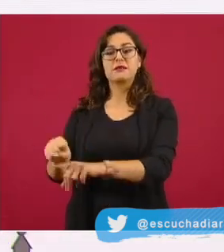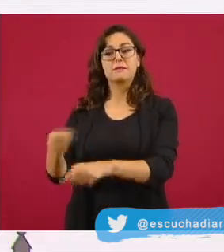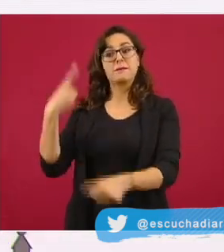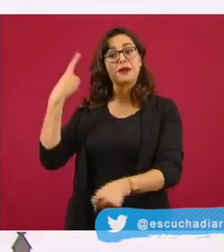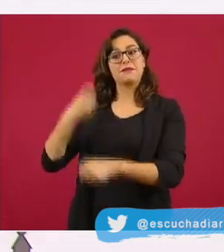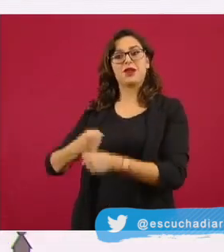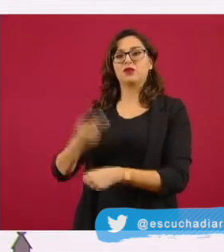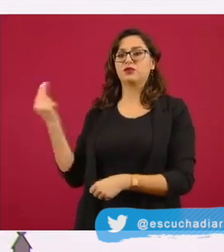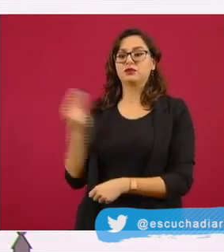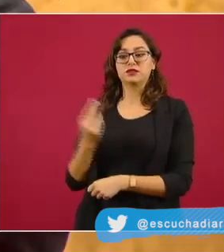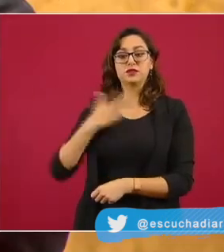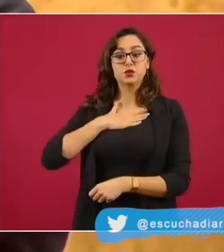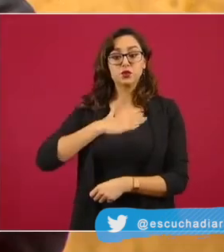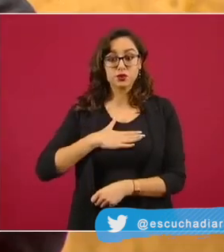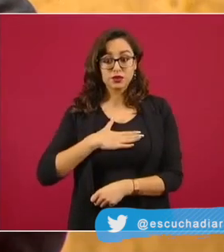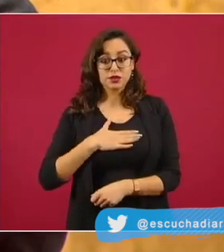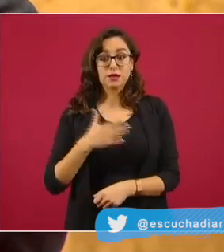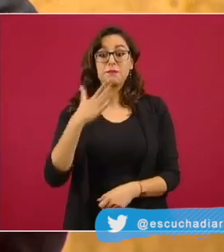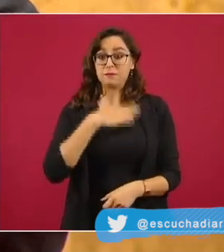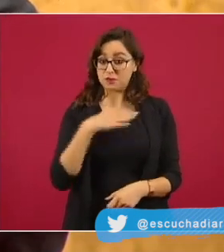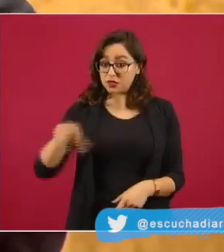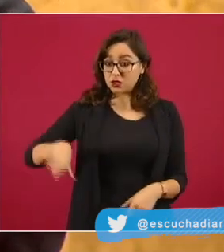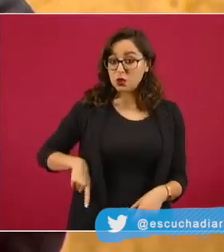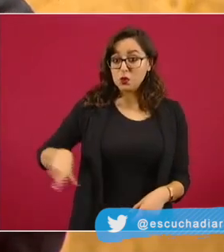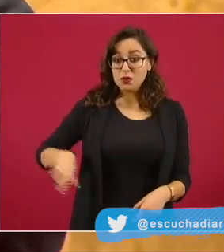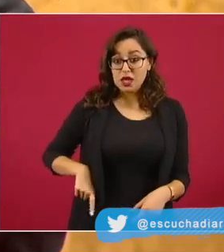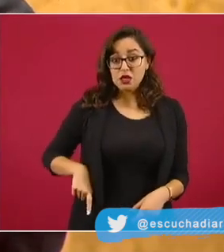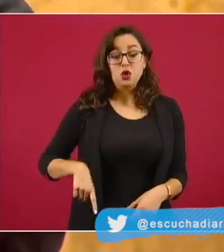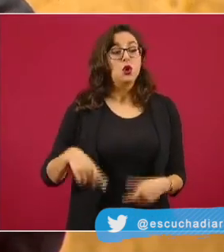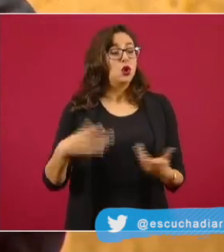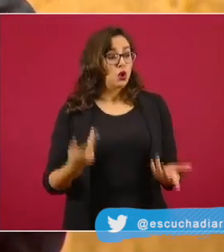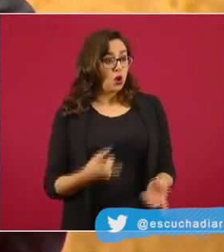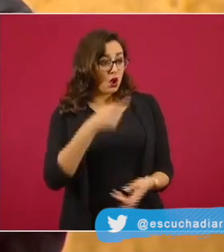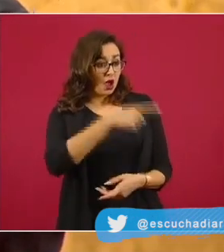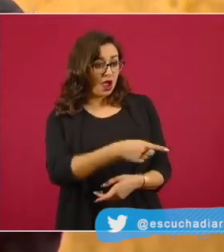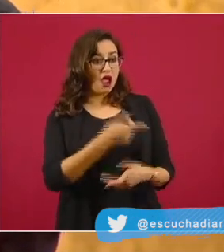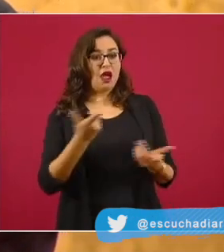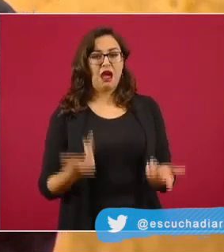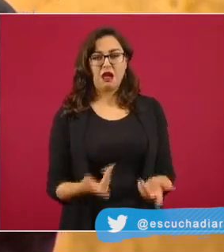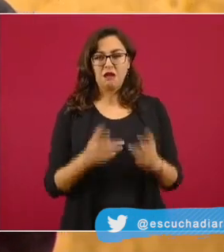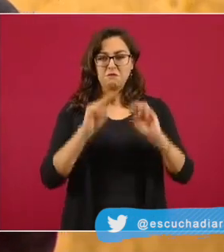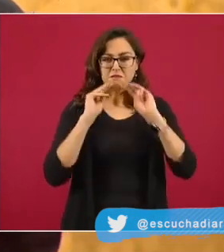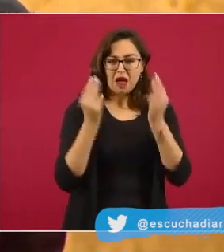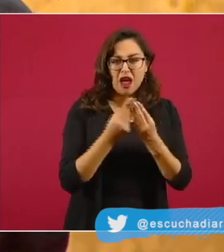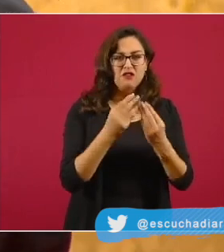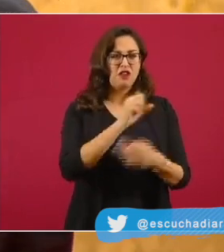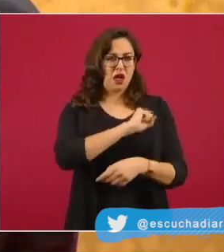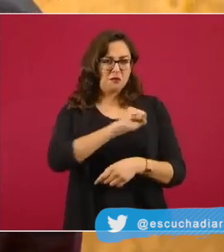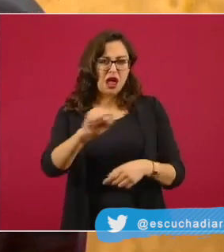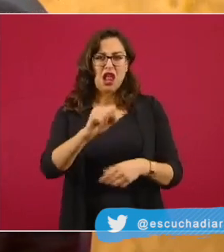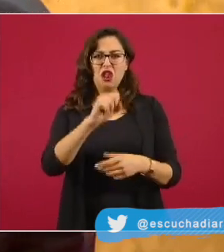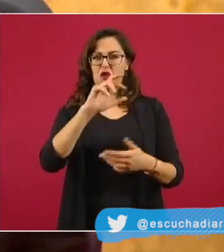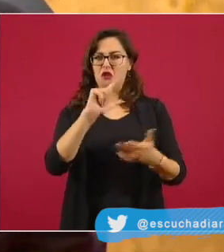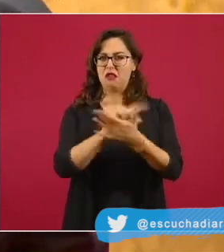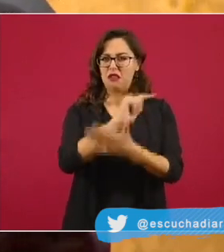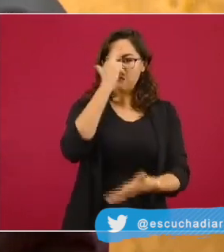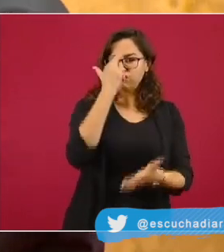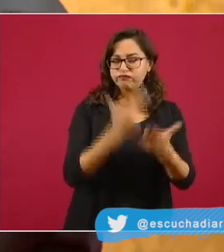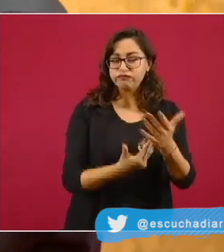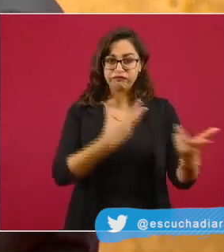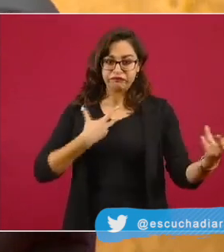la delincuencia. No hay impunidad para nadie y aunque todavía falta mucho